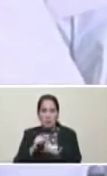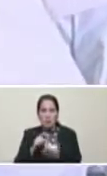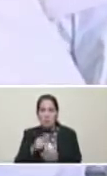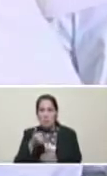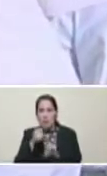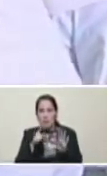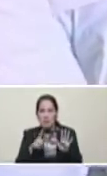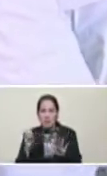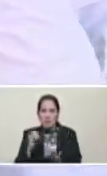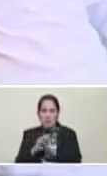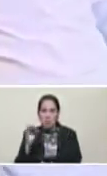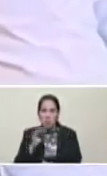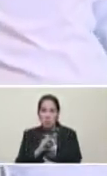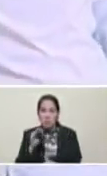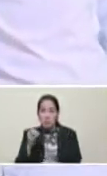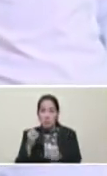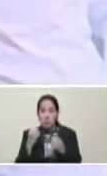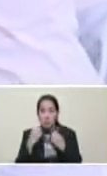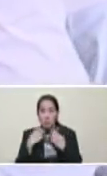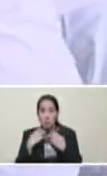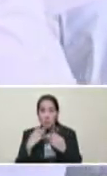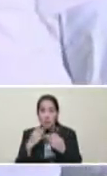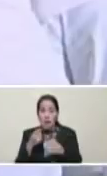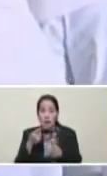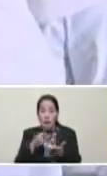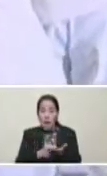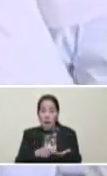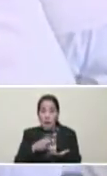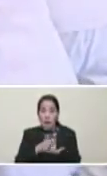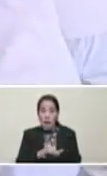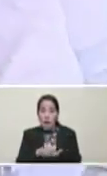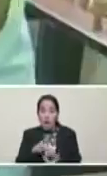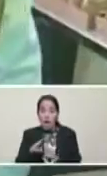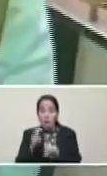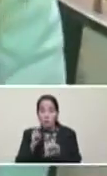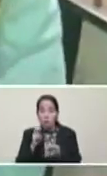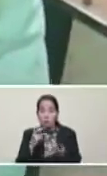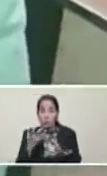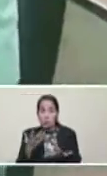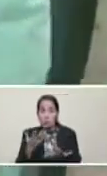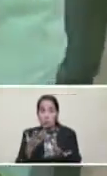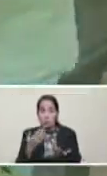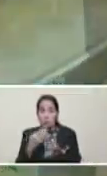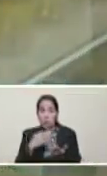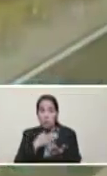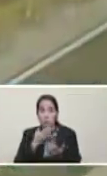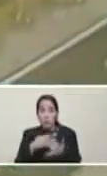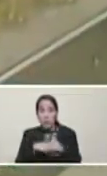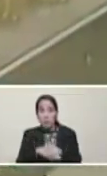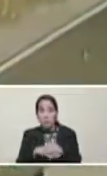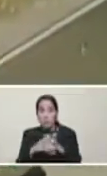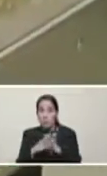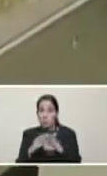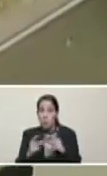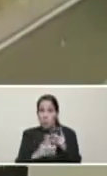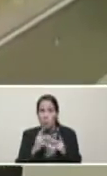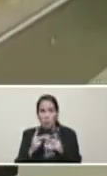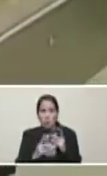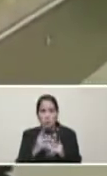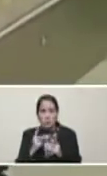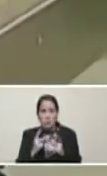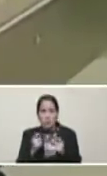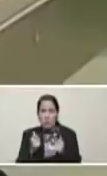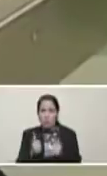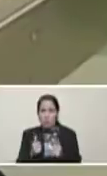60% y en una compota presidente que cumple con todo él cada uno de los procedimientos de los